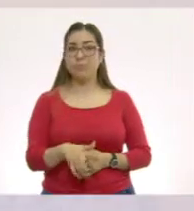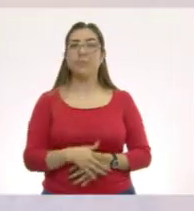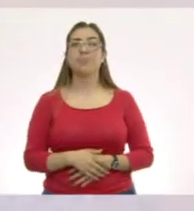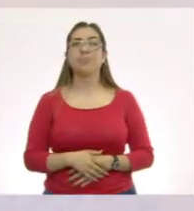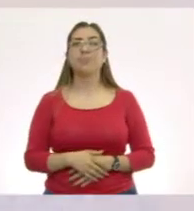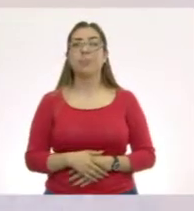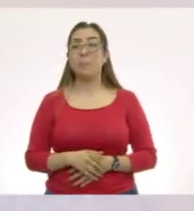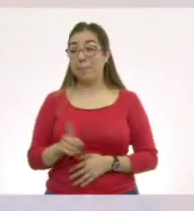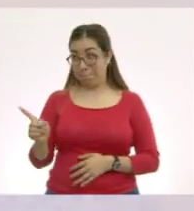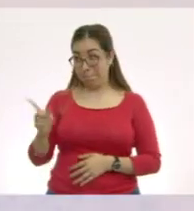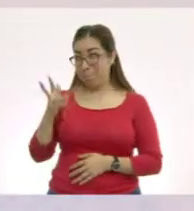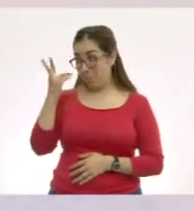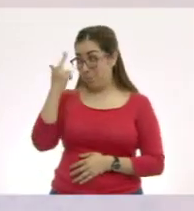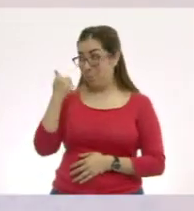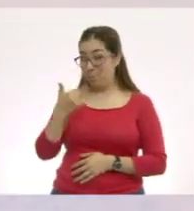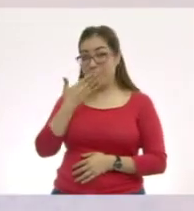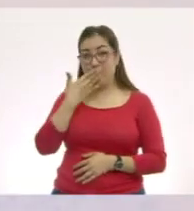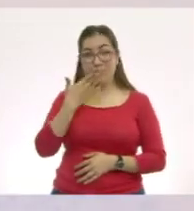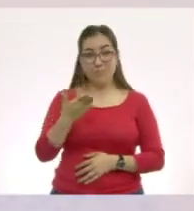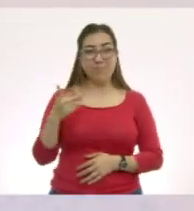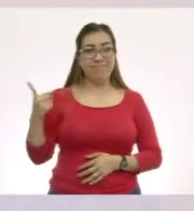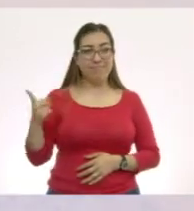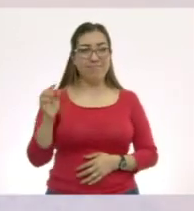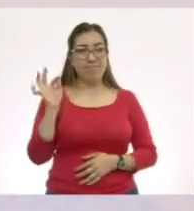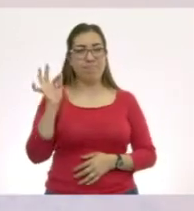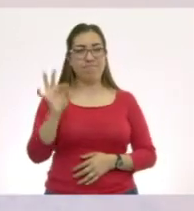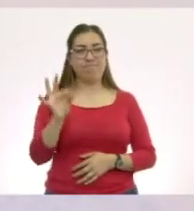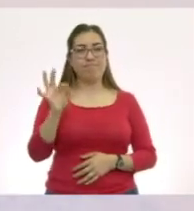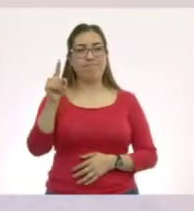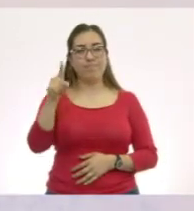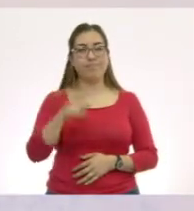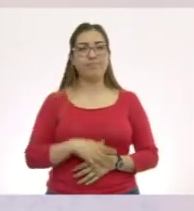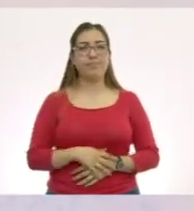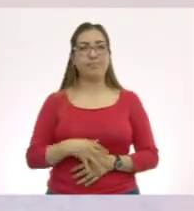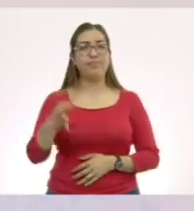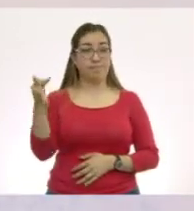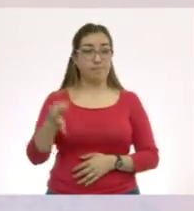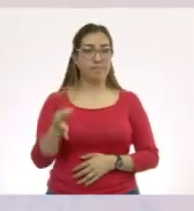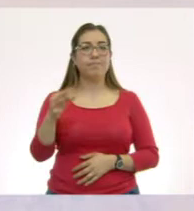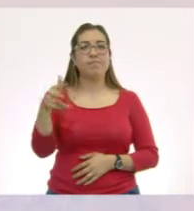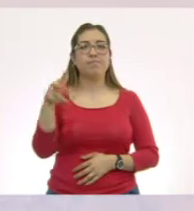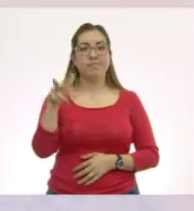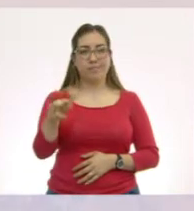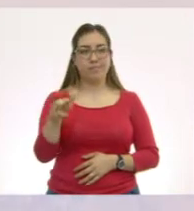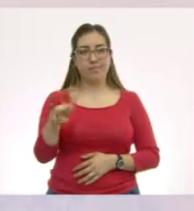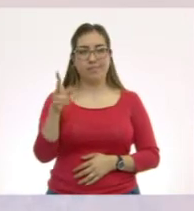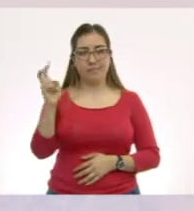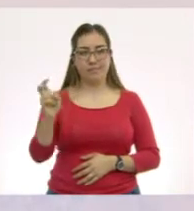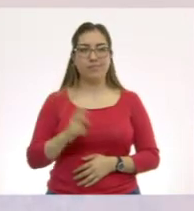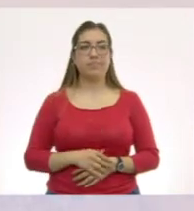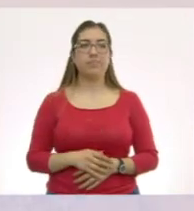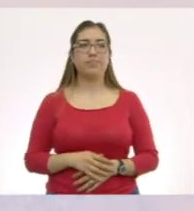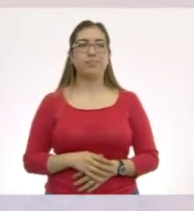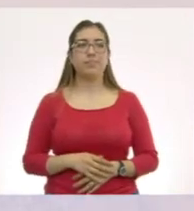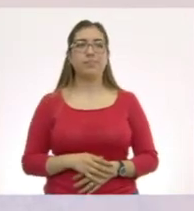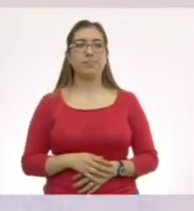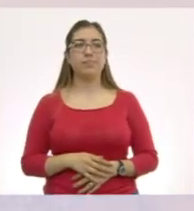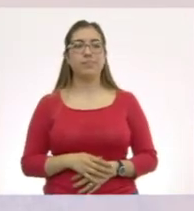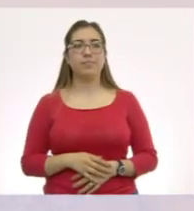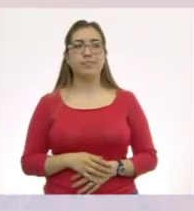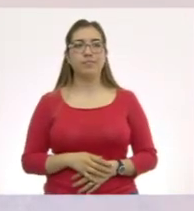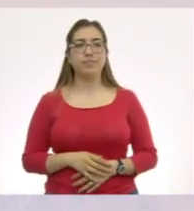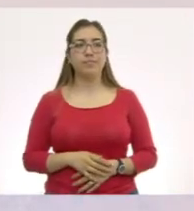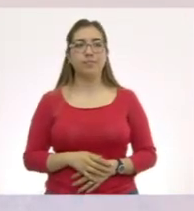18. 18. 18. Muy bien, él dijo que caería en el número 18. Muy bien, Pepe. Lo voy a tachar. Lo vamos